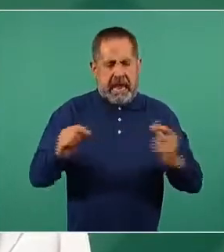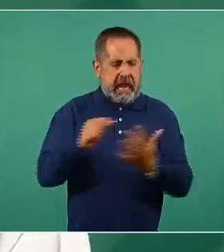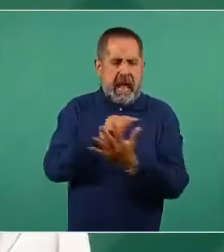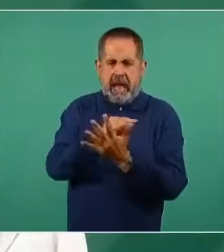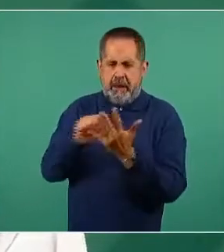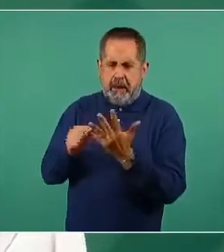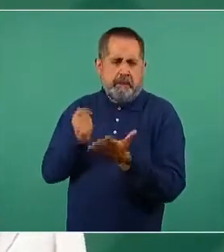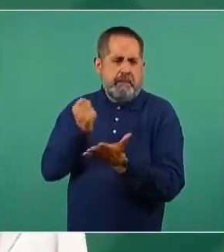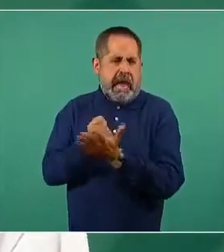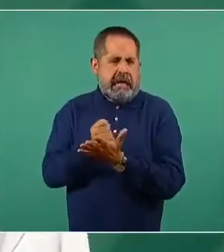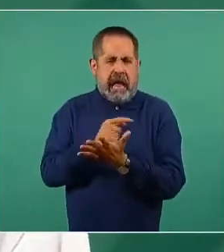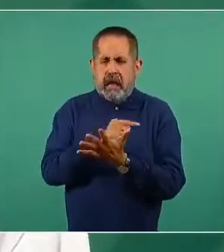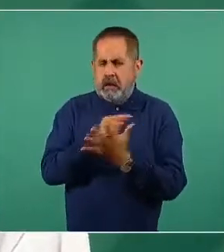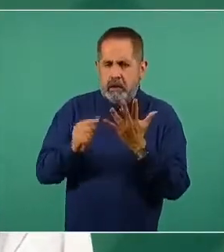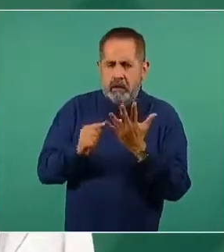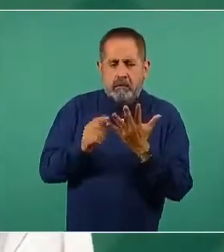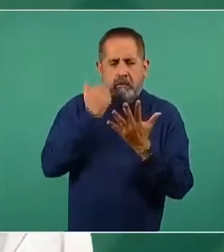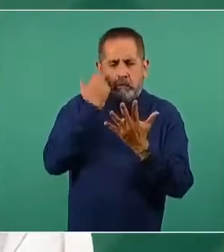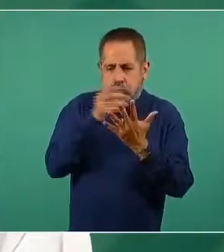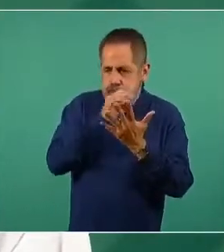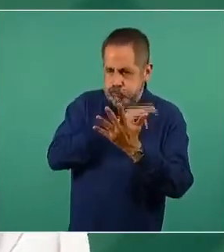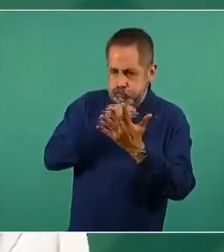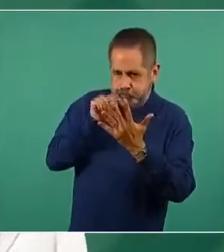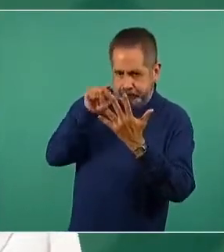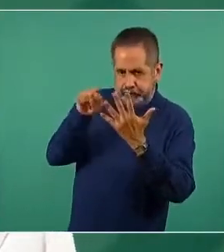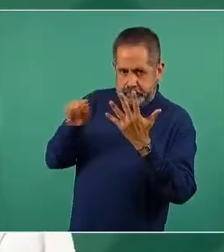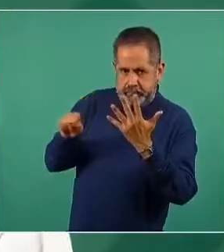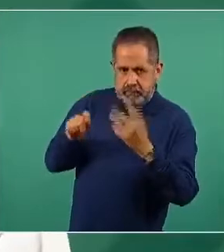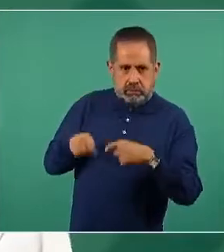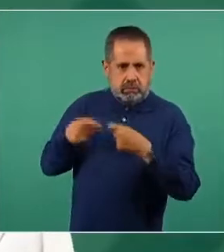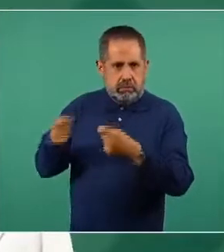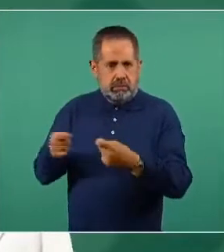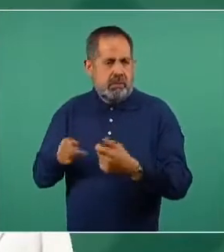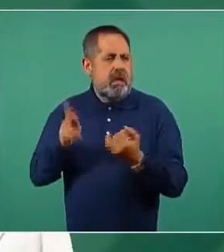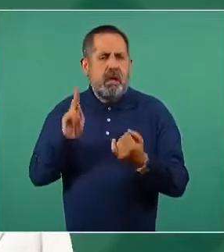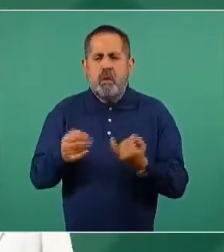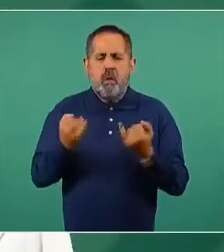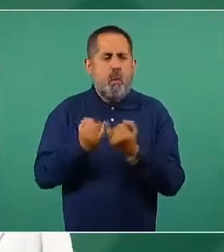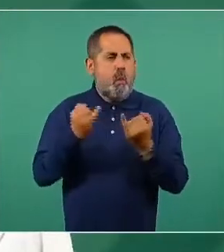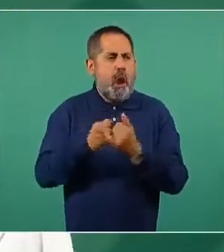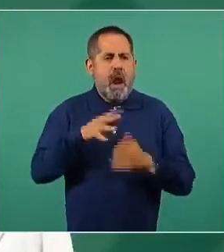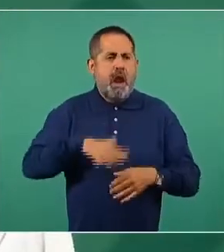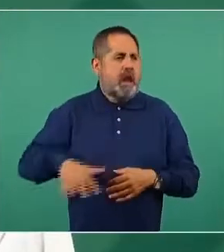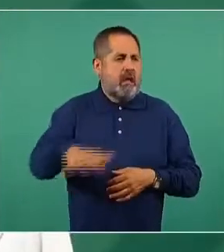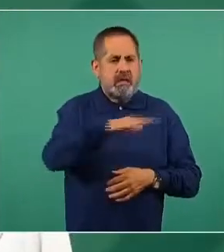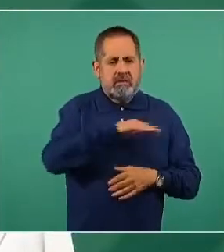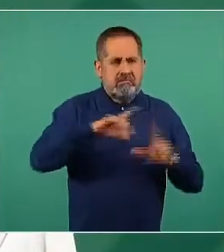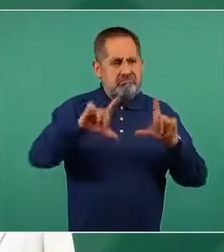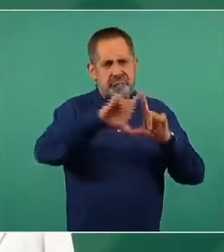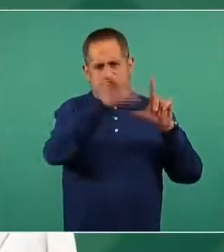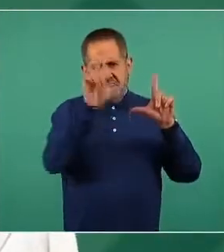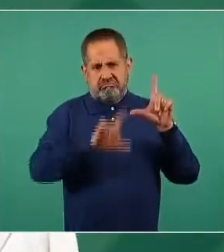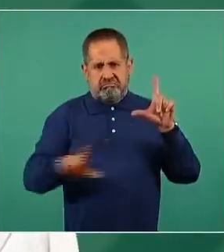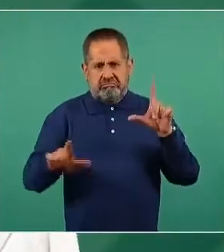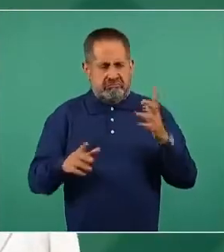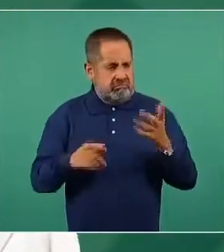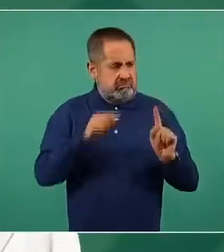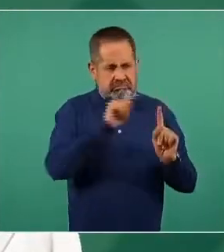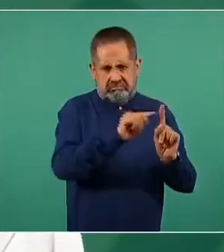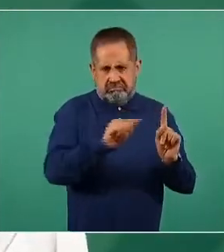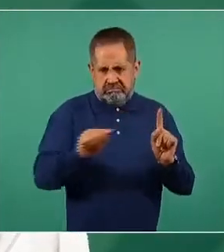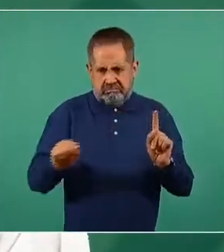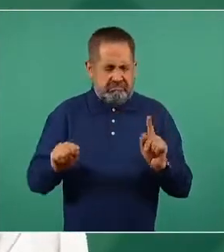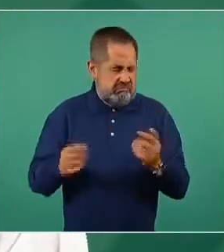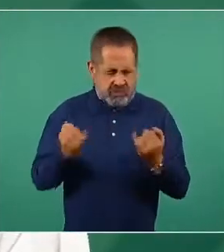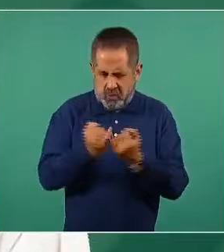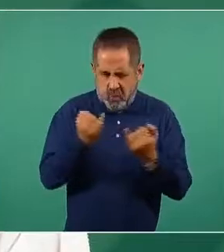otras vacunas o las 5 vacunas que tenemos en este momento en uso, como lo hemos estado haciendo para el resto de los segmentos del programa